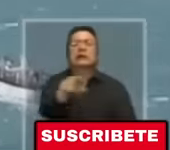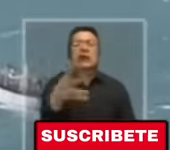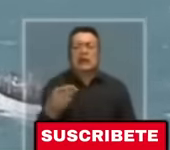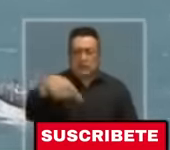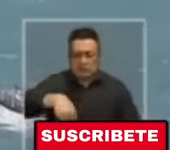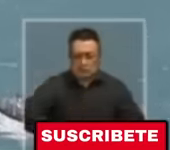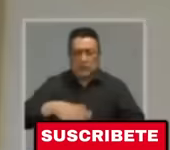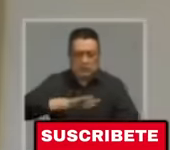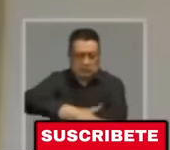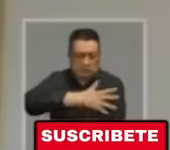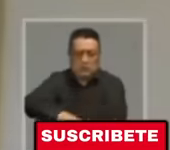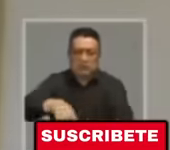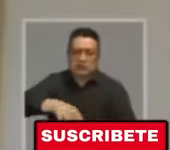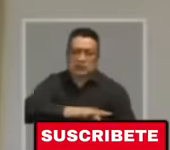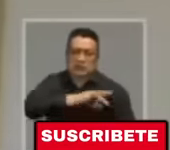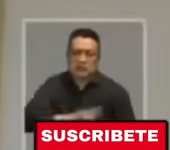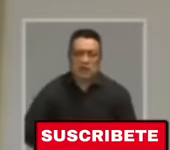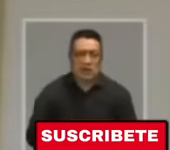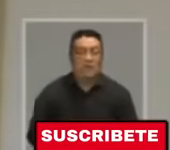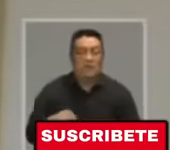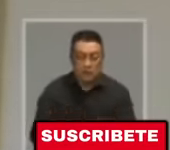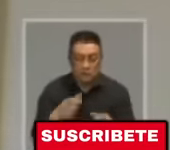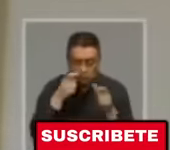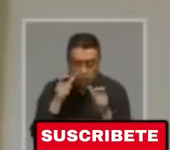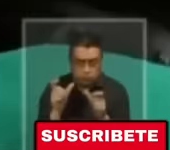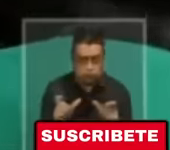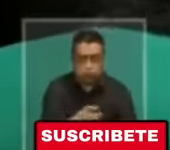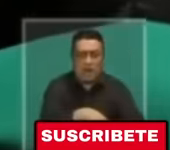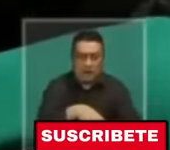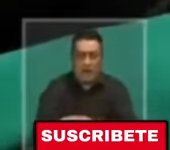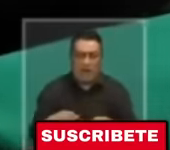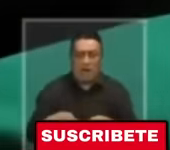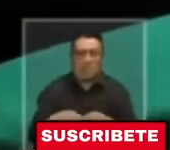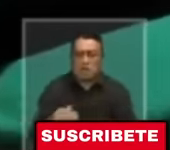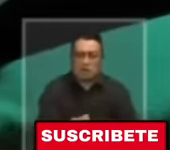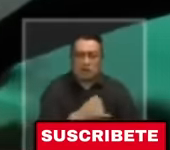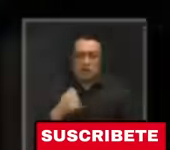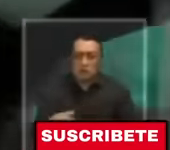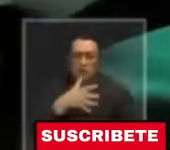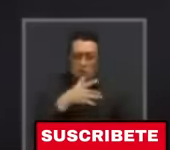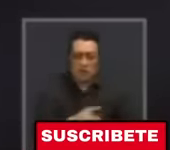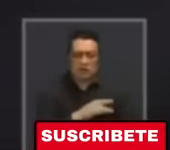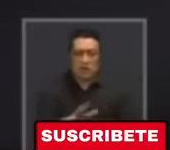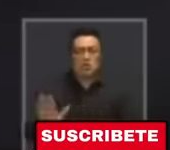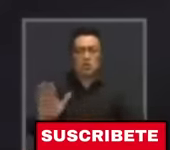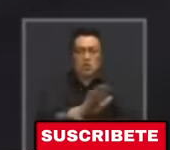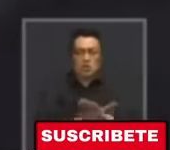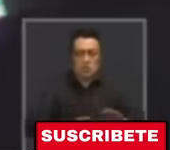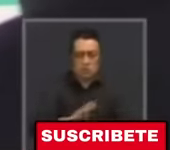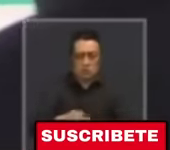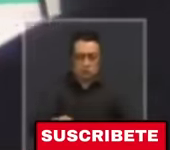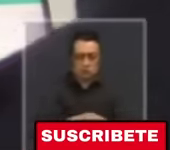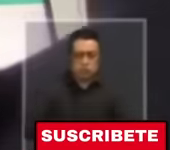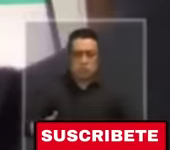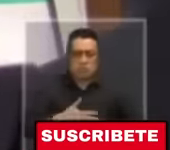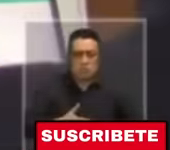chileno. Se trata de un operativo de fiscalización que la Armada hace constantemente en aguas chilenas para proteger la zona económica exclusiva